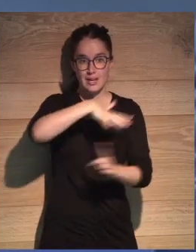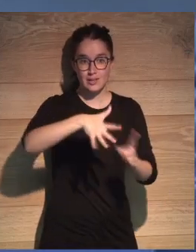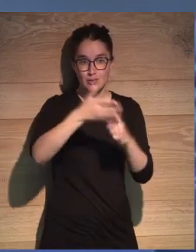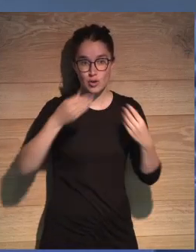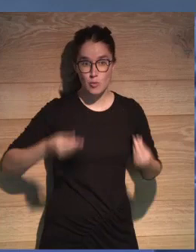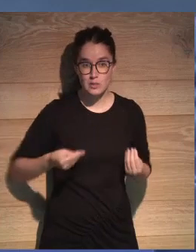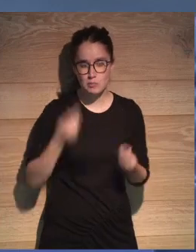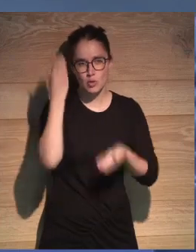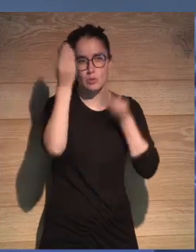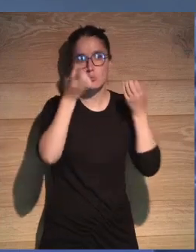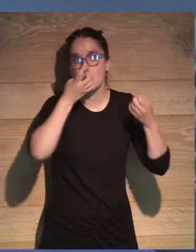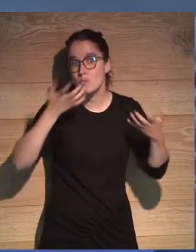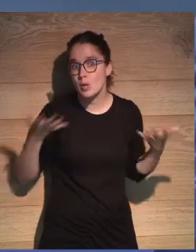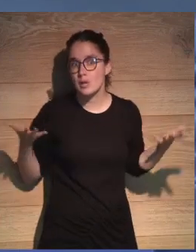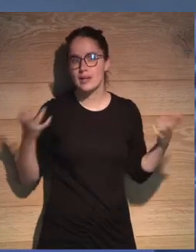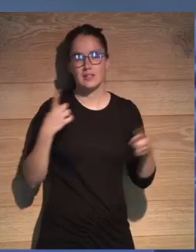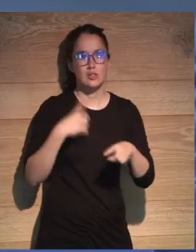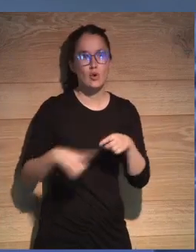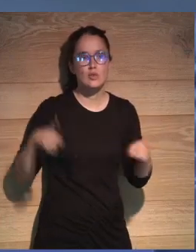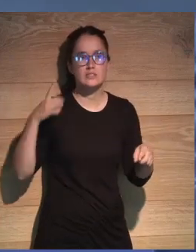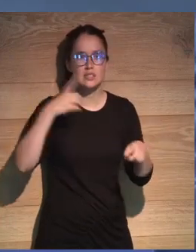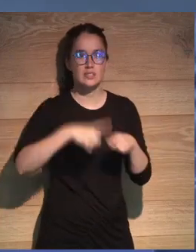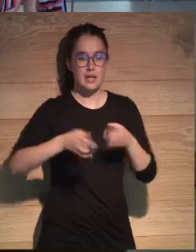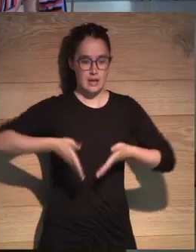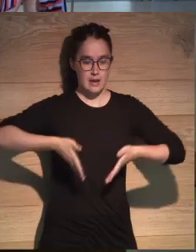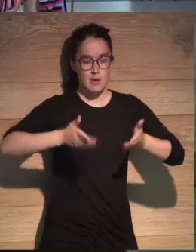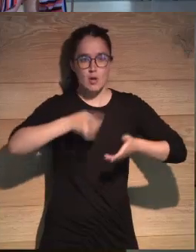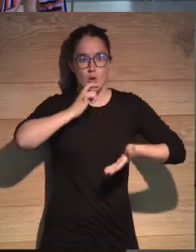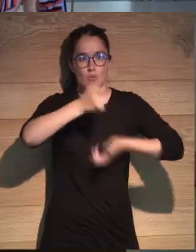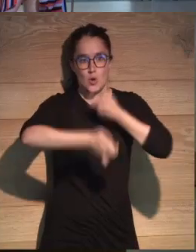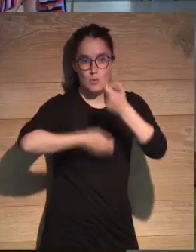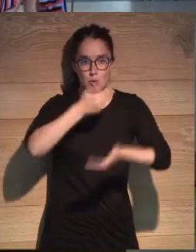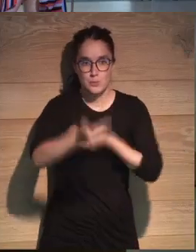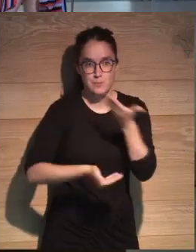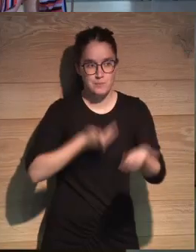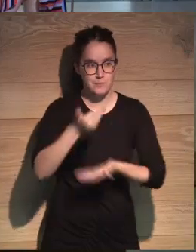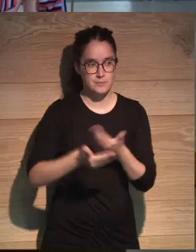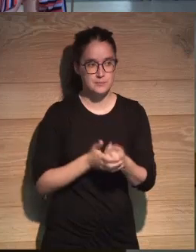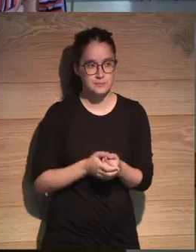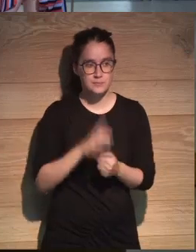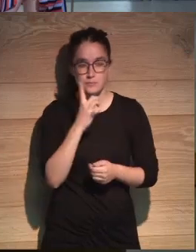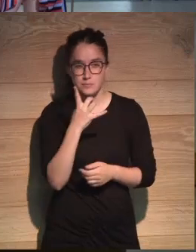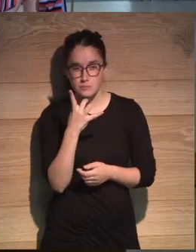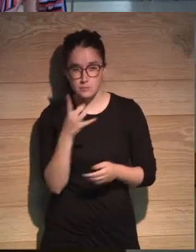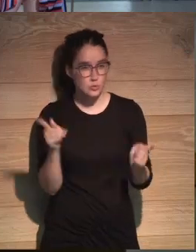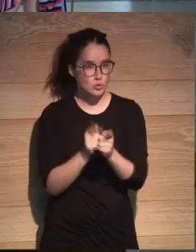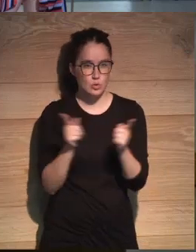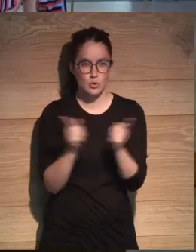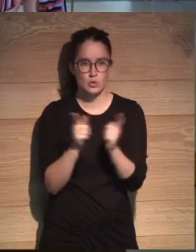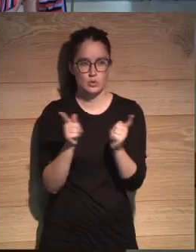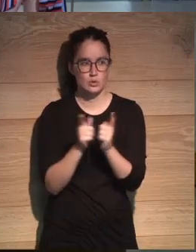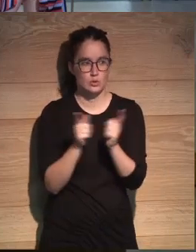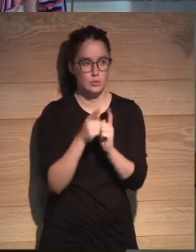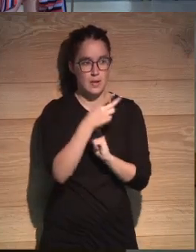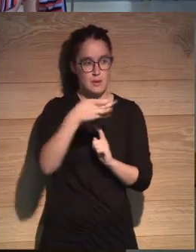Yo creo que, pero bueno, estas cosas son, el camino se hace andando, ¿no? Yo muy breve, porque tienes allí